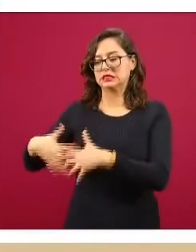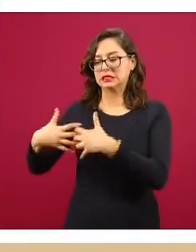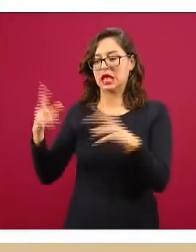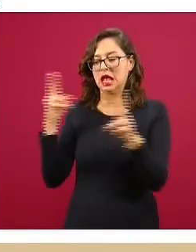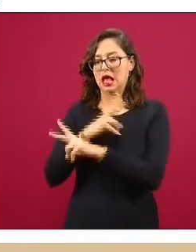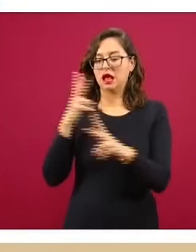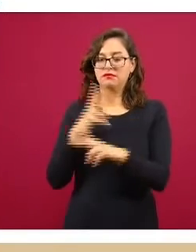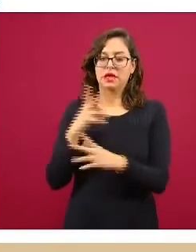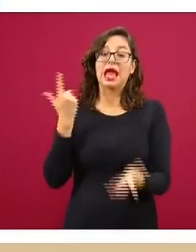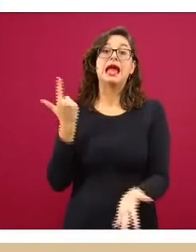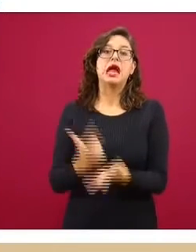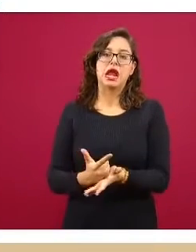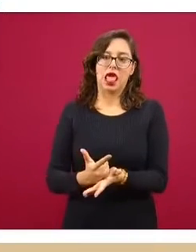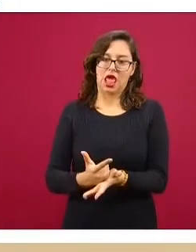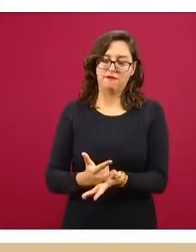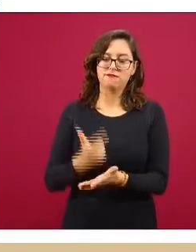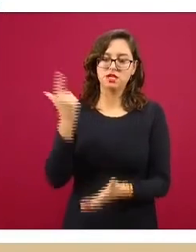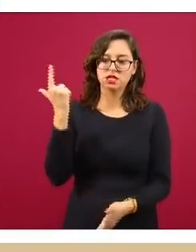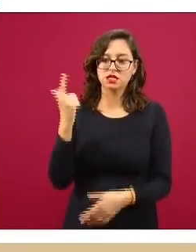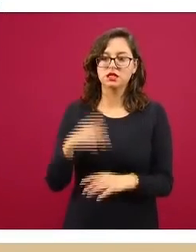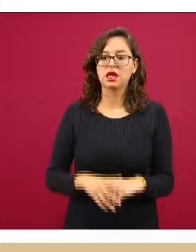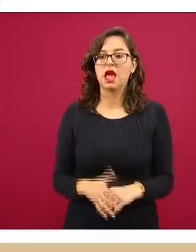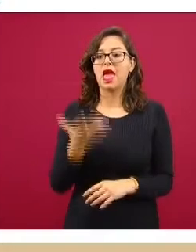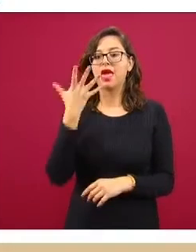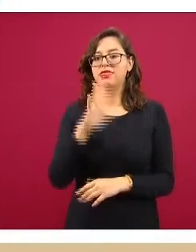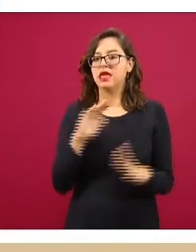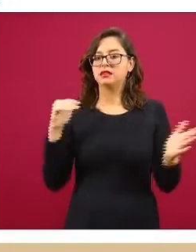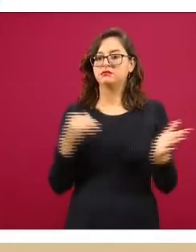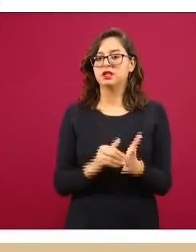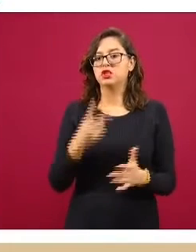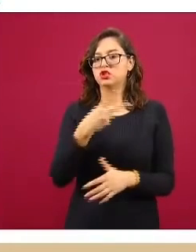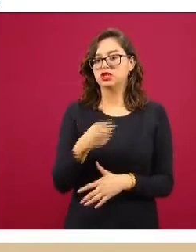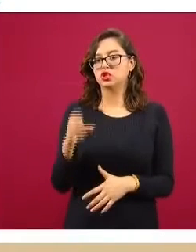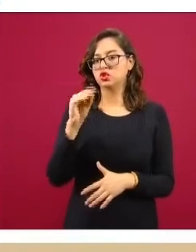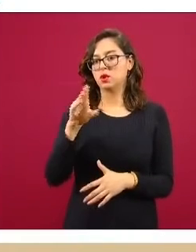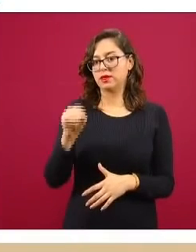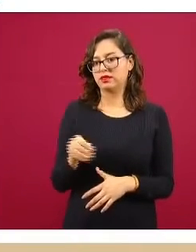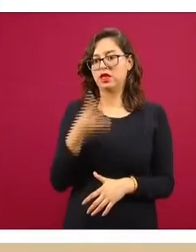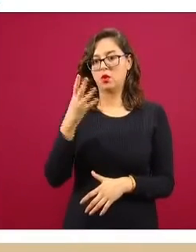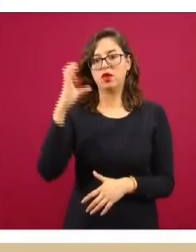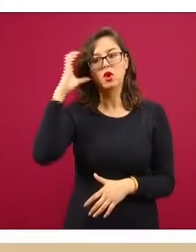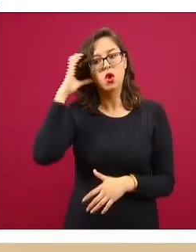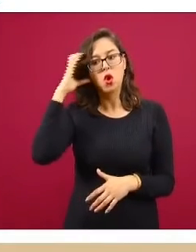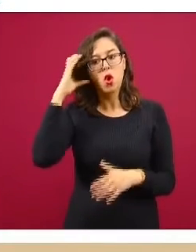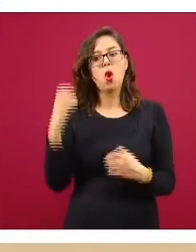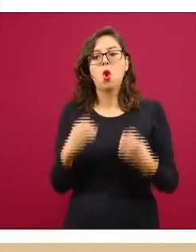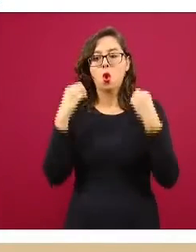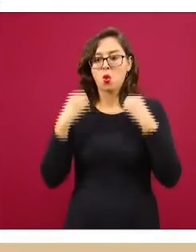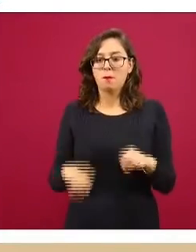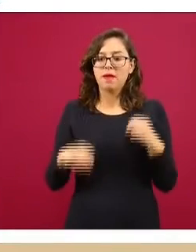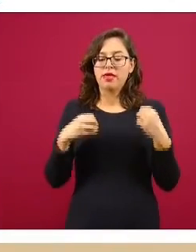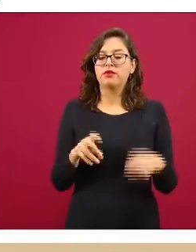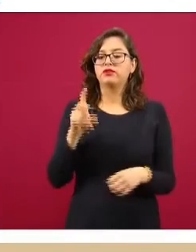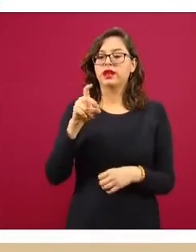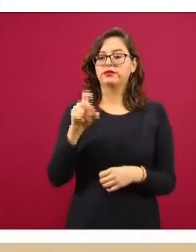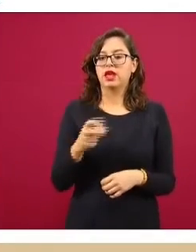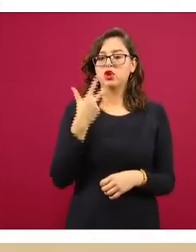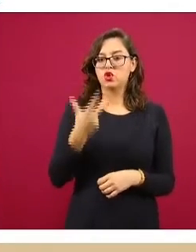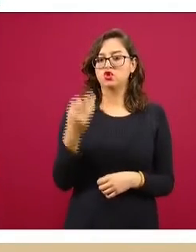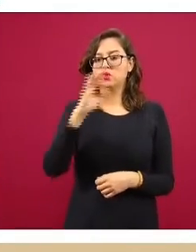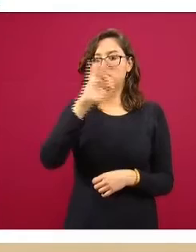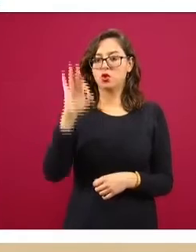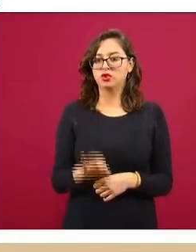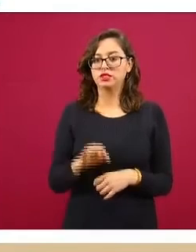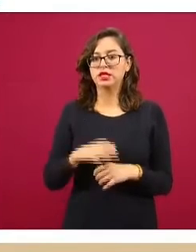para pacientes críticos, donde de un total de 10,294, tenemos ocupadas el 38% y aún